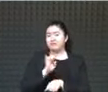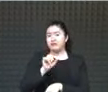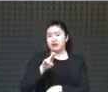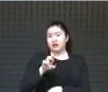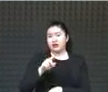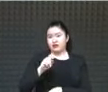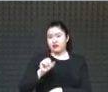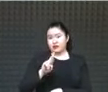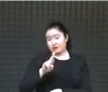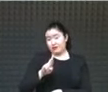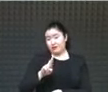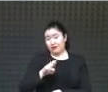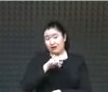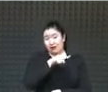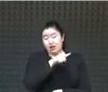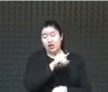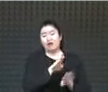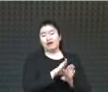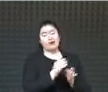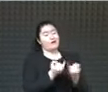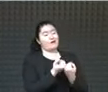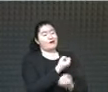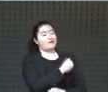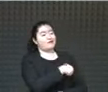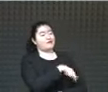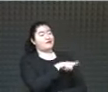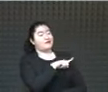La salud la convirtieron en una mercancía.